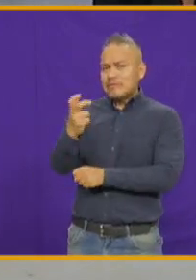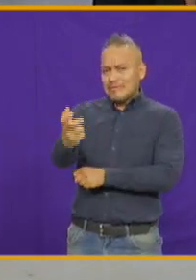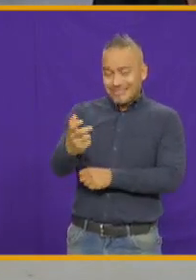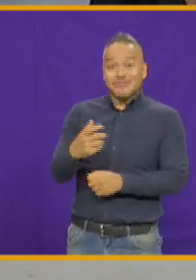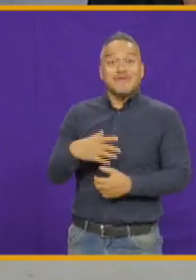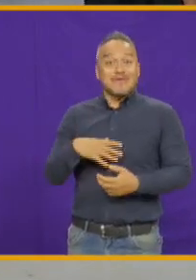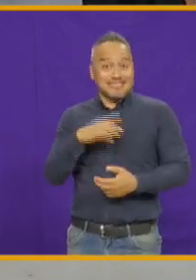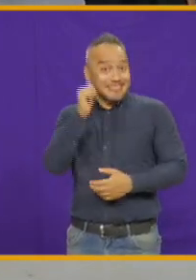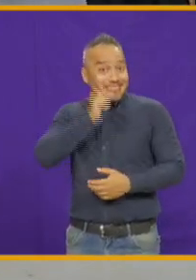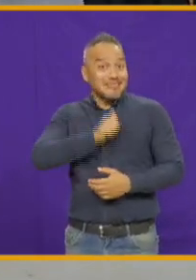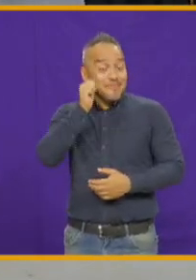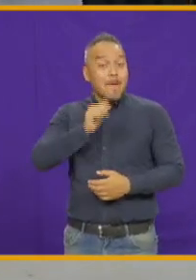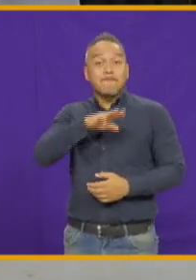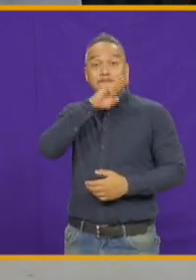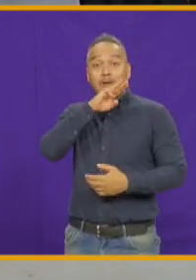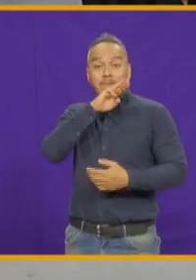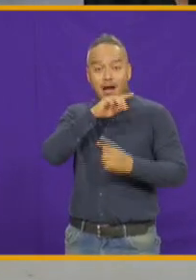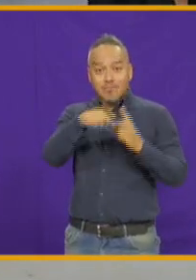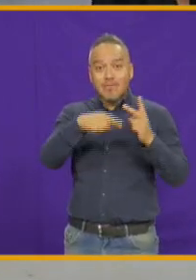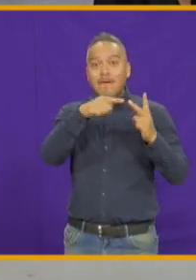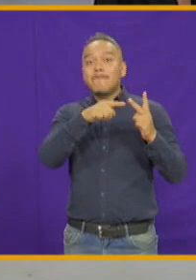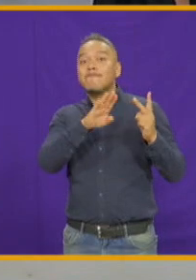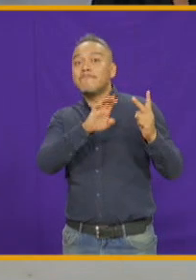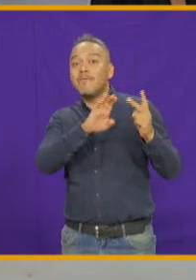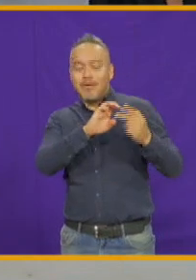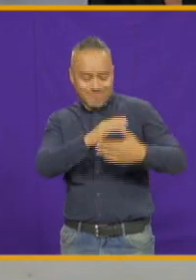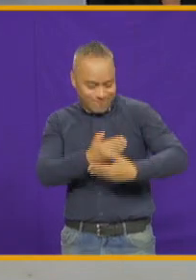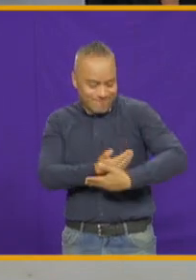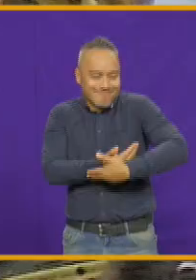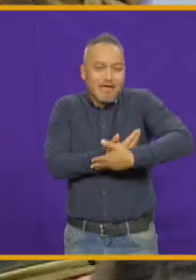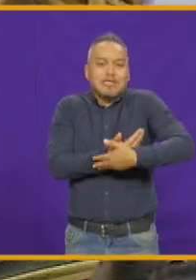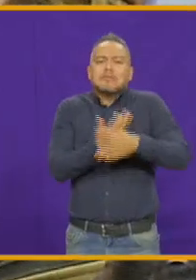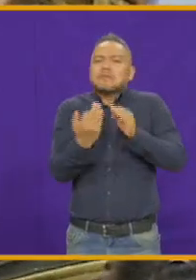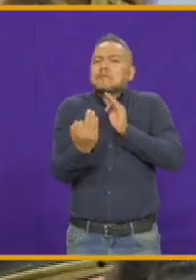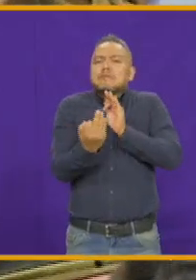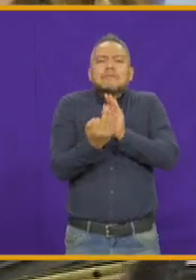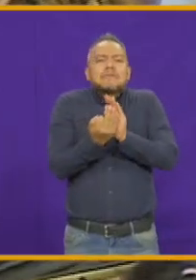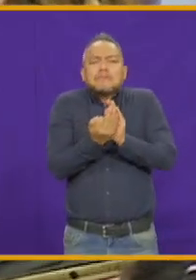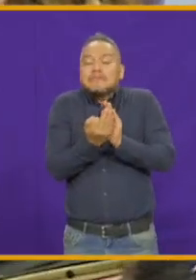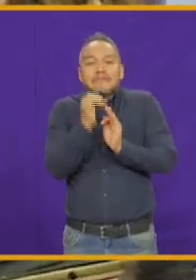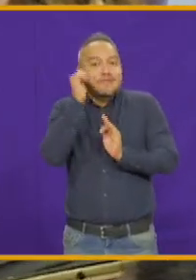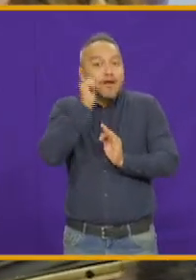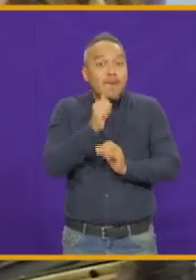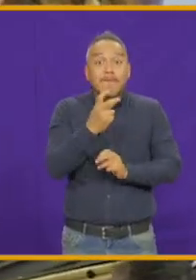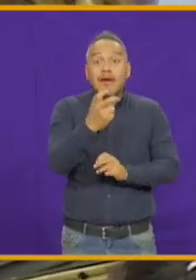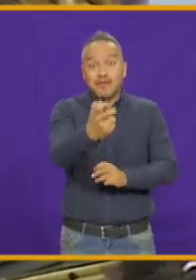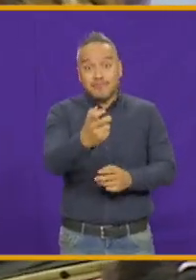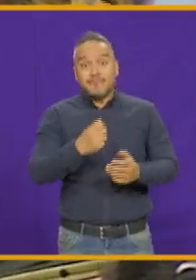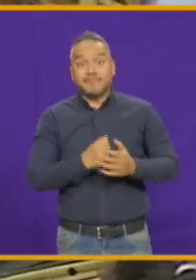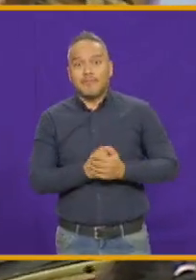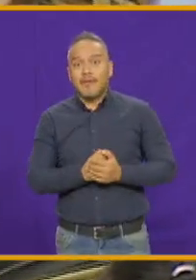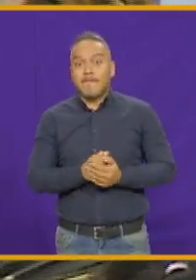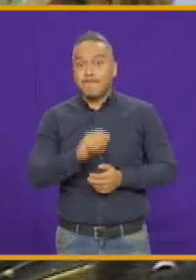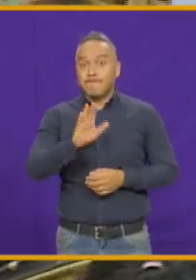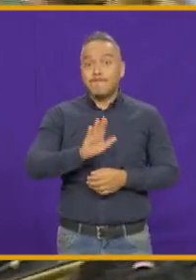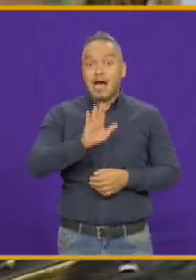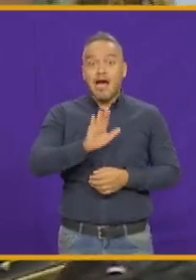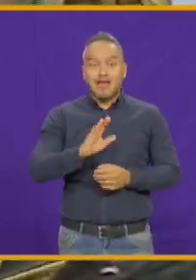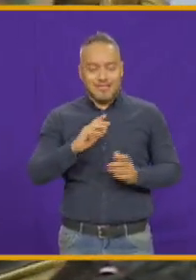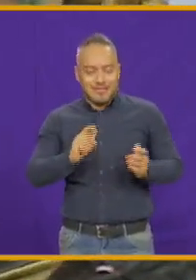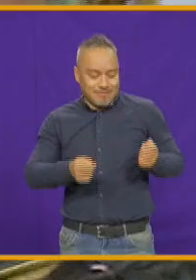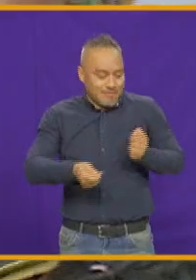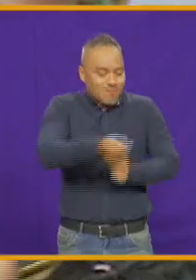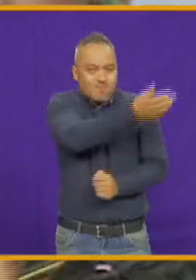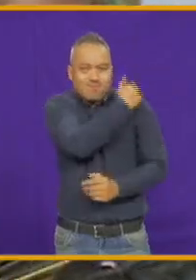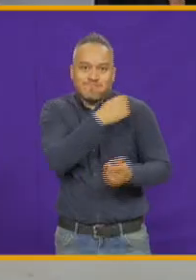tu bebé de hacer actividades físicas con él con la ayuda de estos sostenes pero que son como los rebozos tradicionales